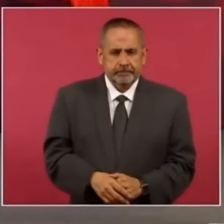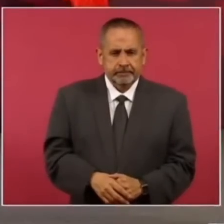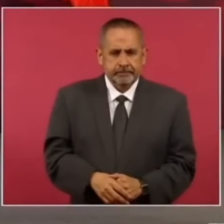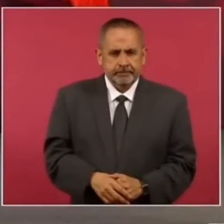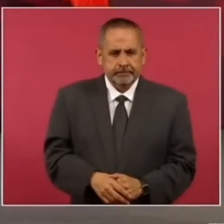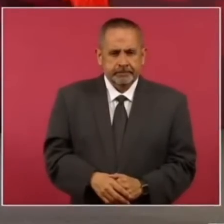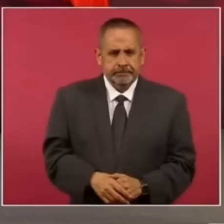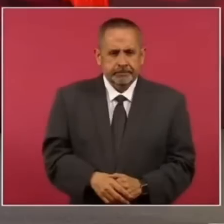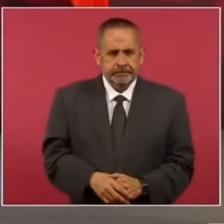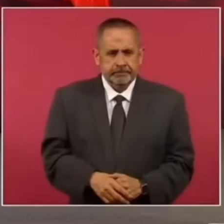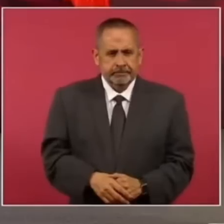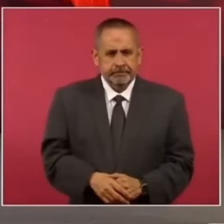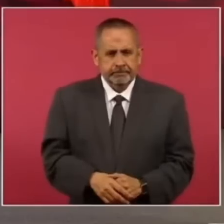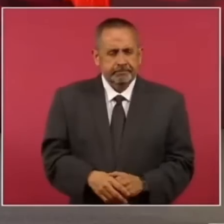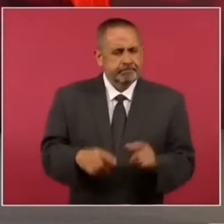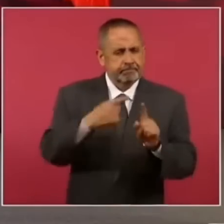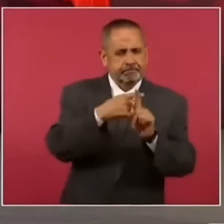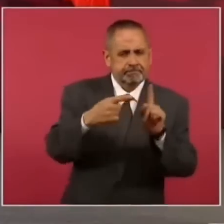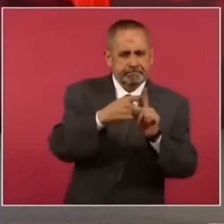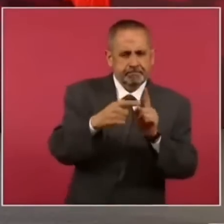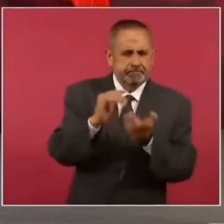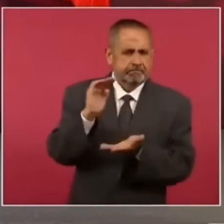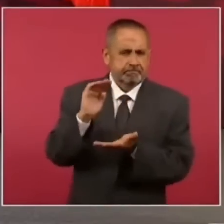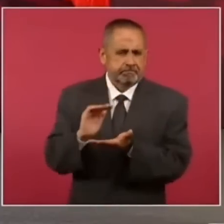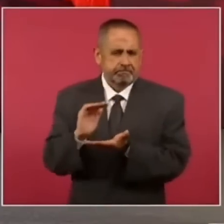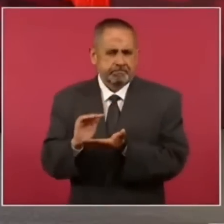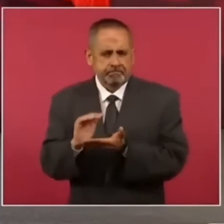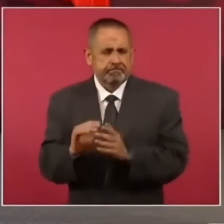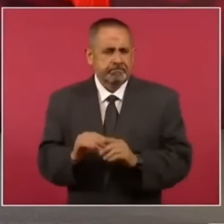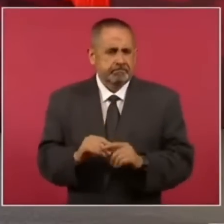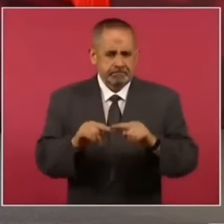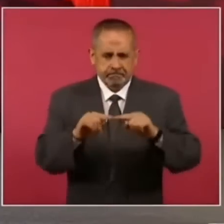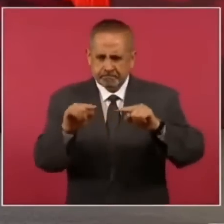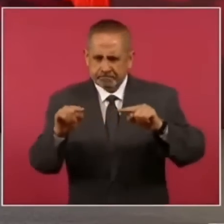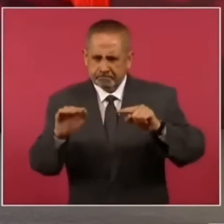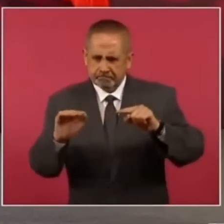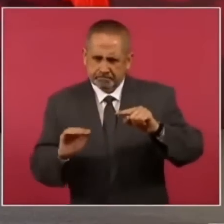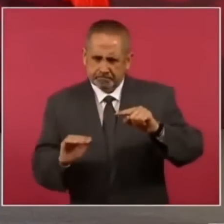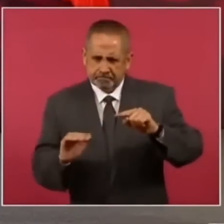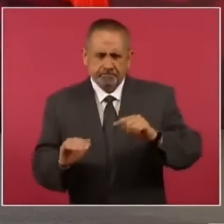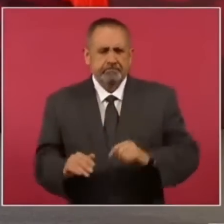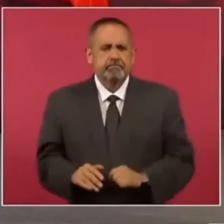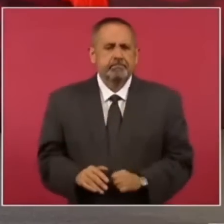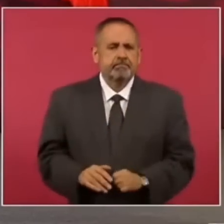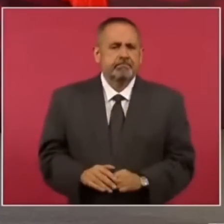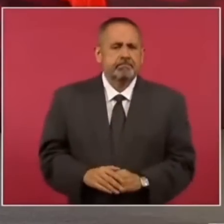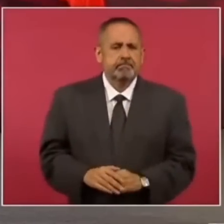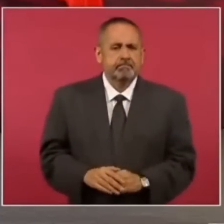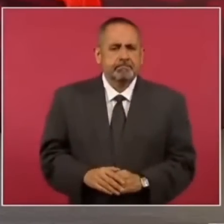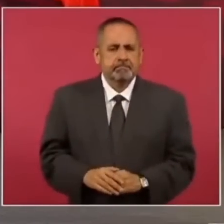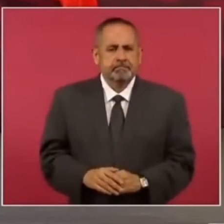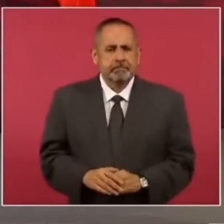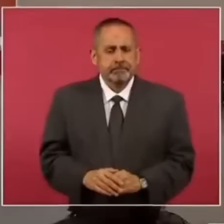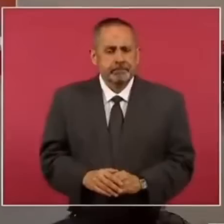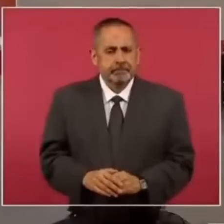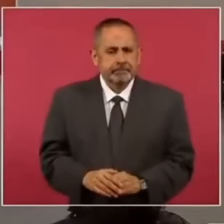pues menos de la mitad de la tabla. O sea, está